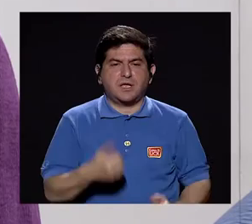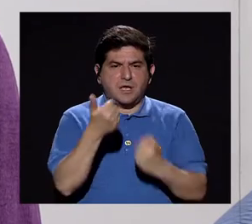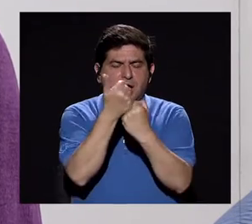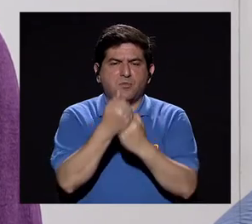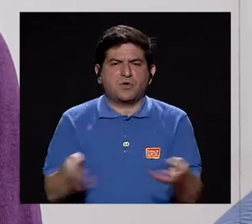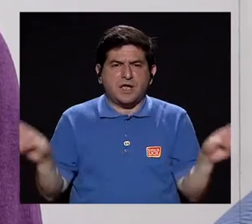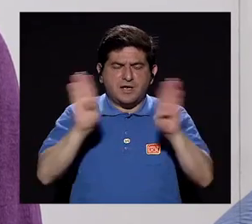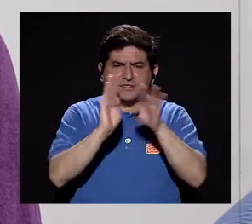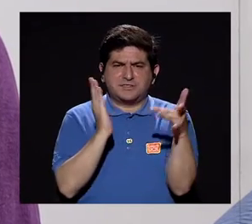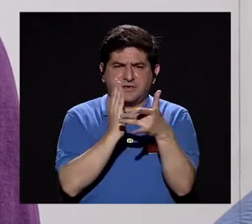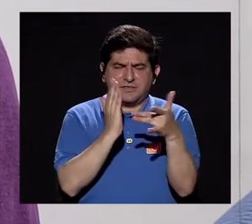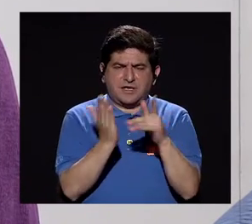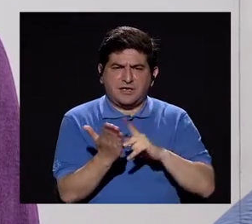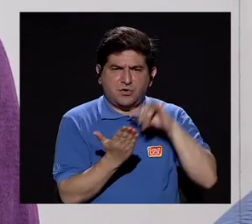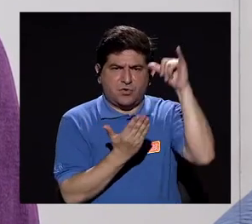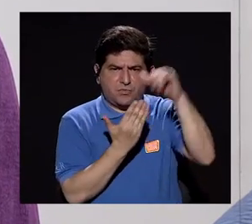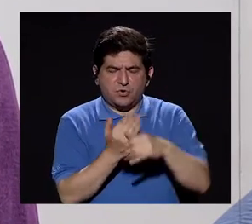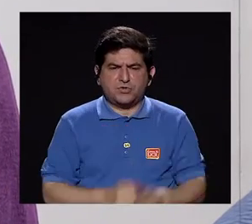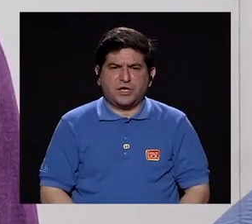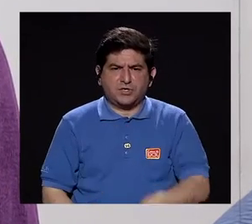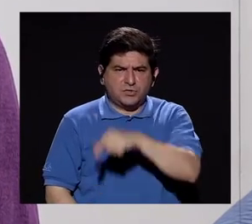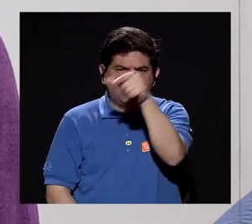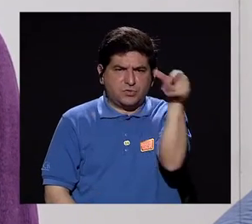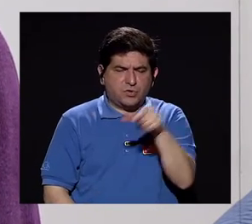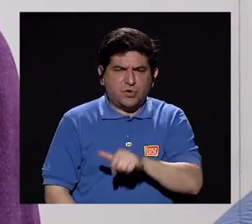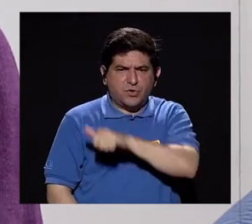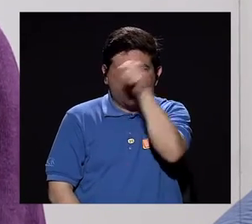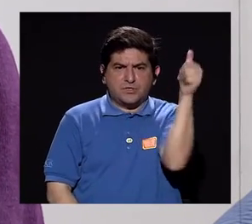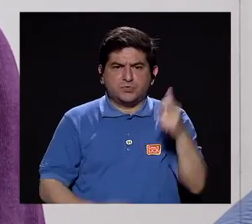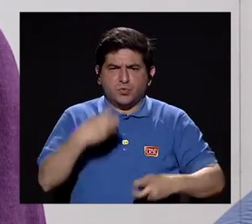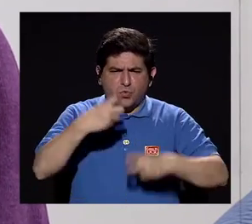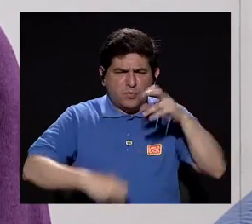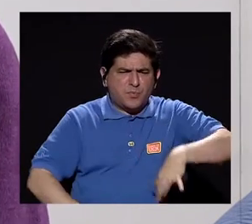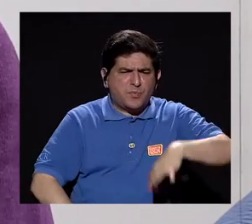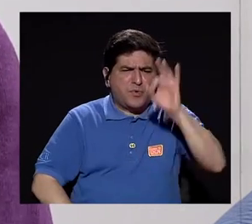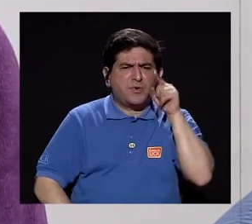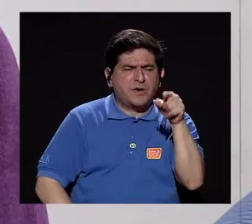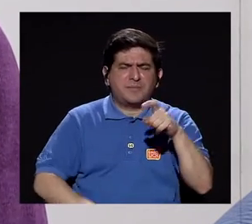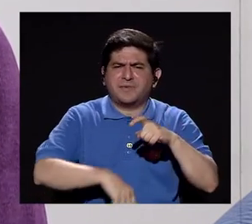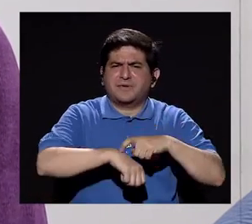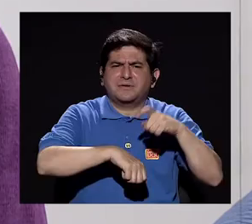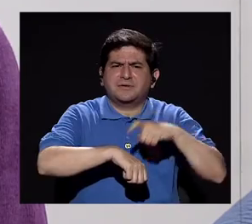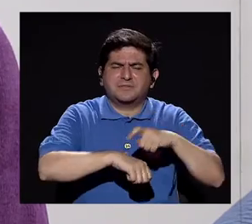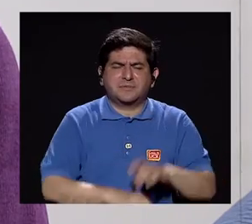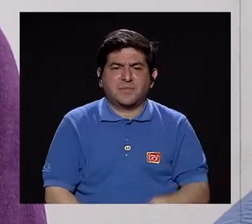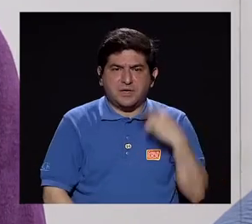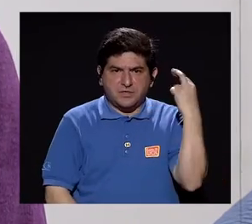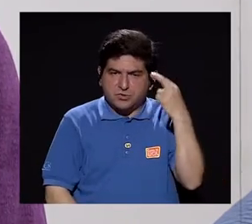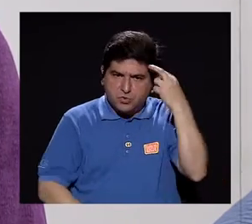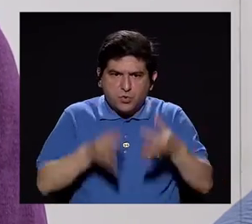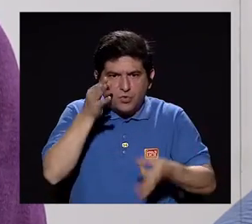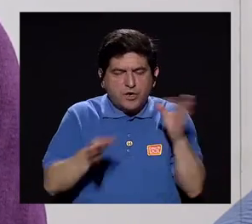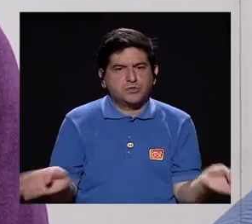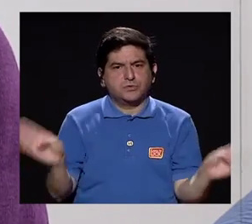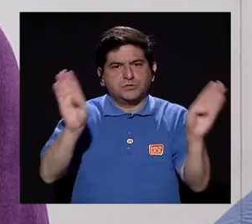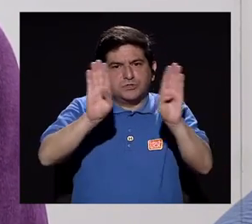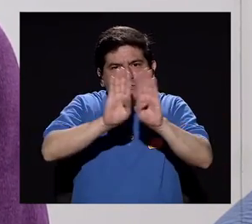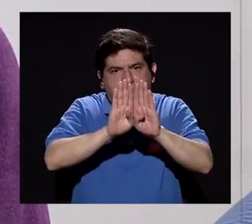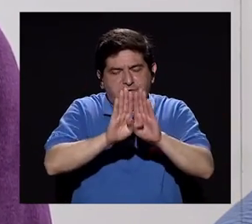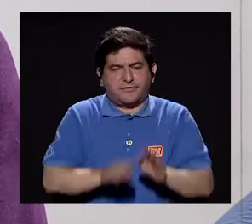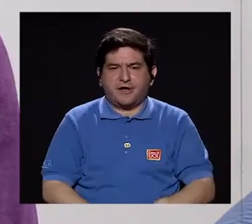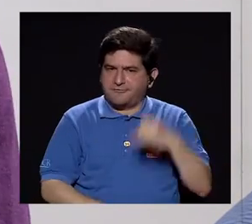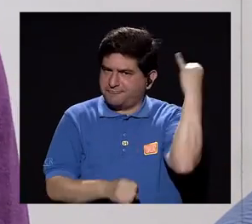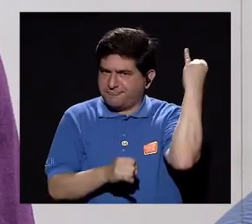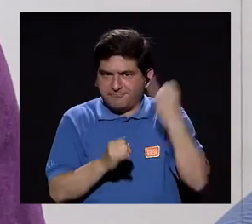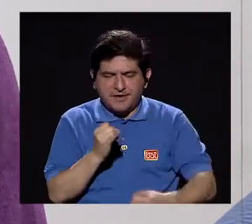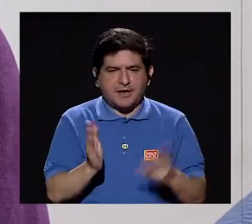técnico del proyecto río azul qué problemática encontraron ustedes en aquel entonces que justificara el cierre